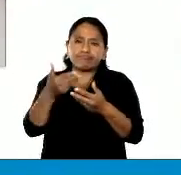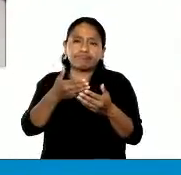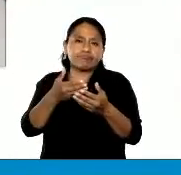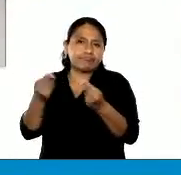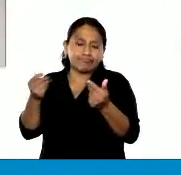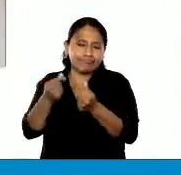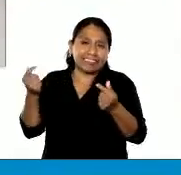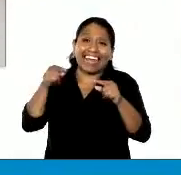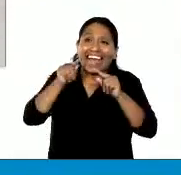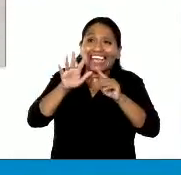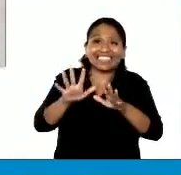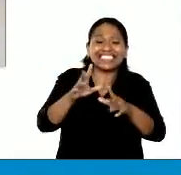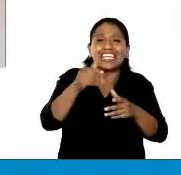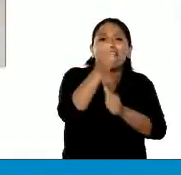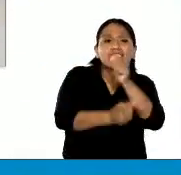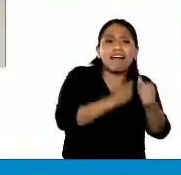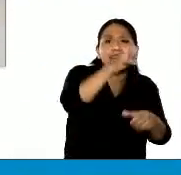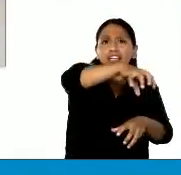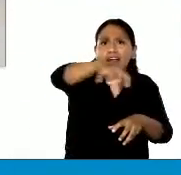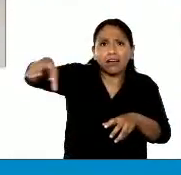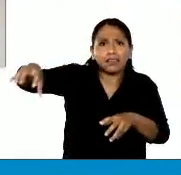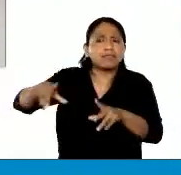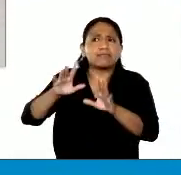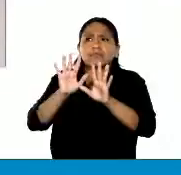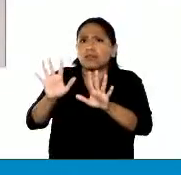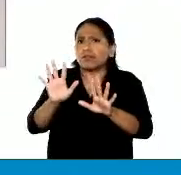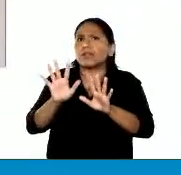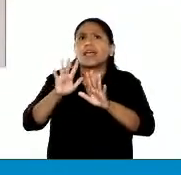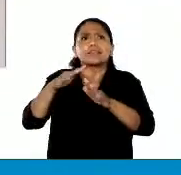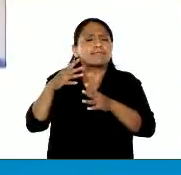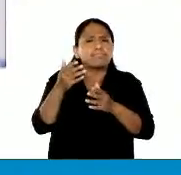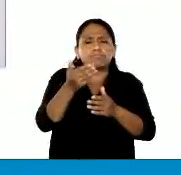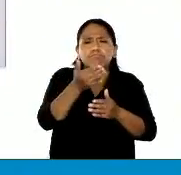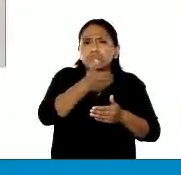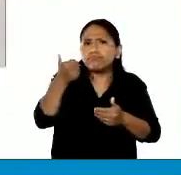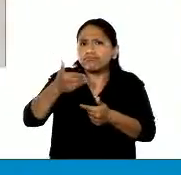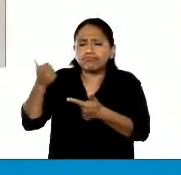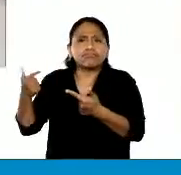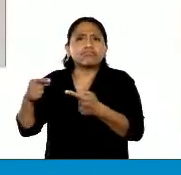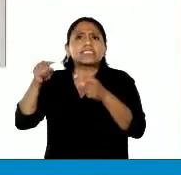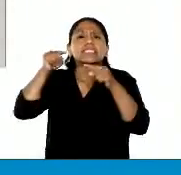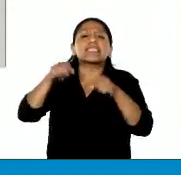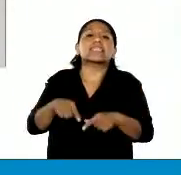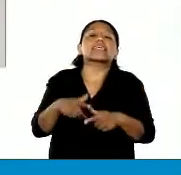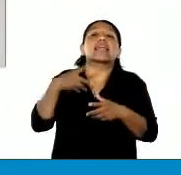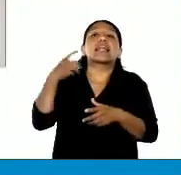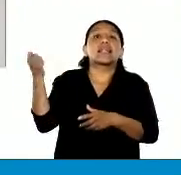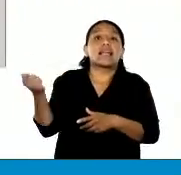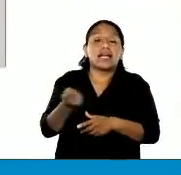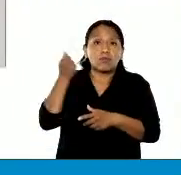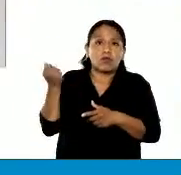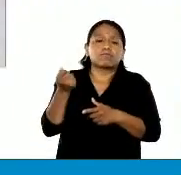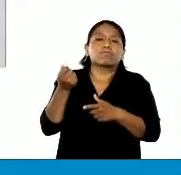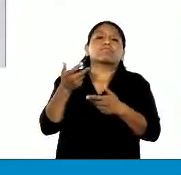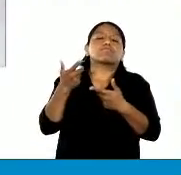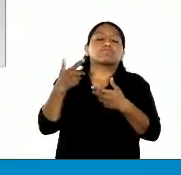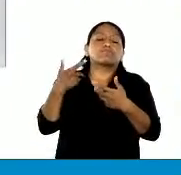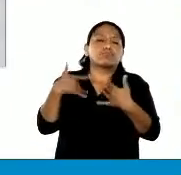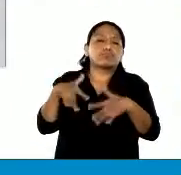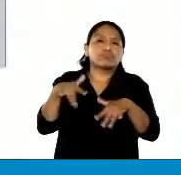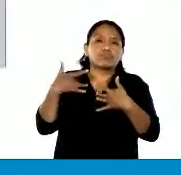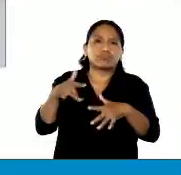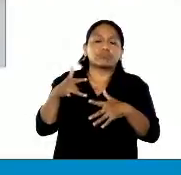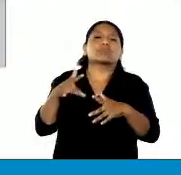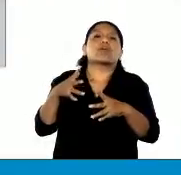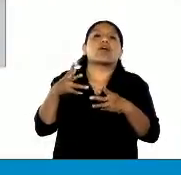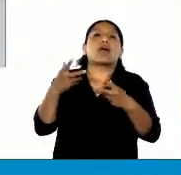en muchas de las fábricas más organizadas de aquel entonces, y hay que decir que la burocracia sindical jugó un rol nefasto, ayudando